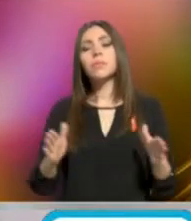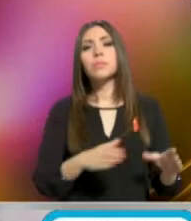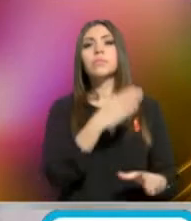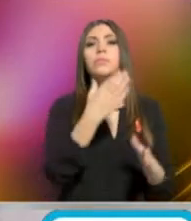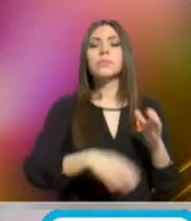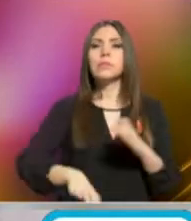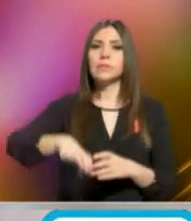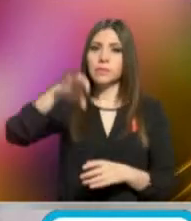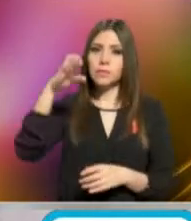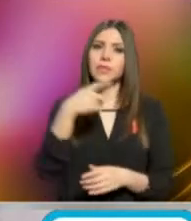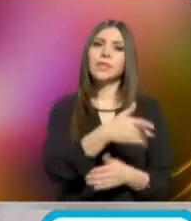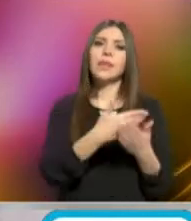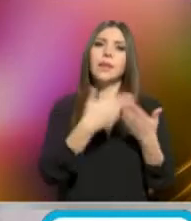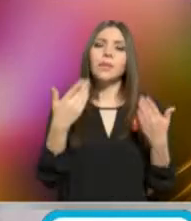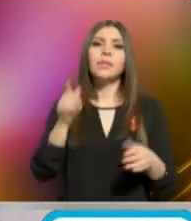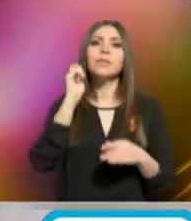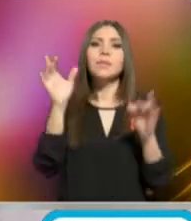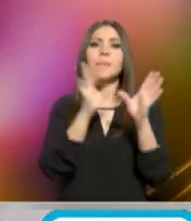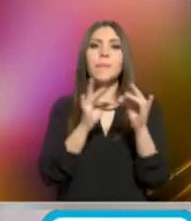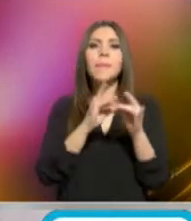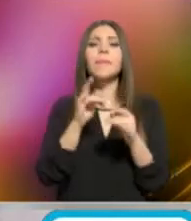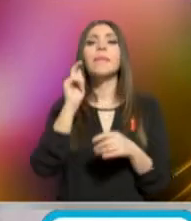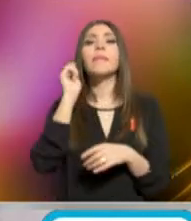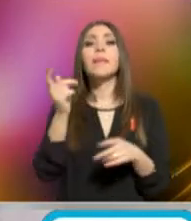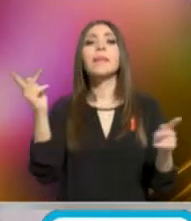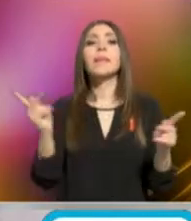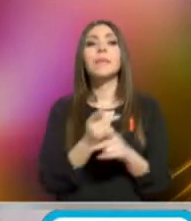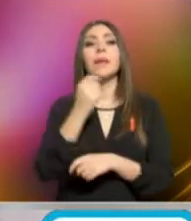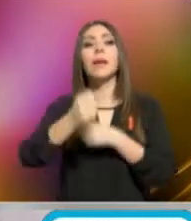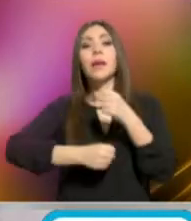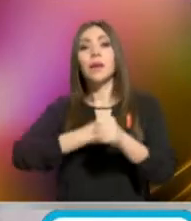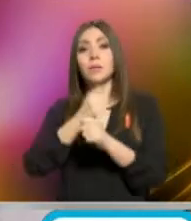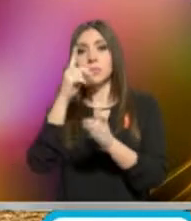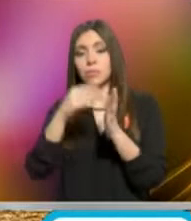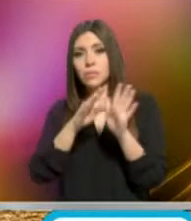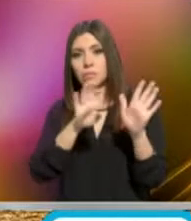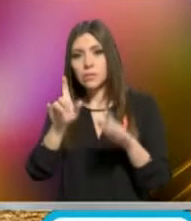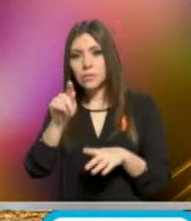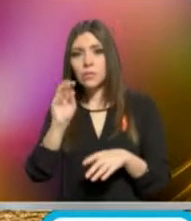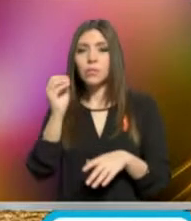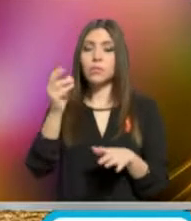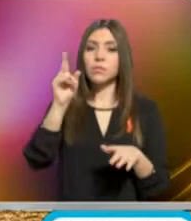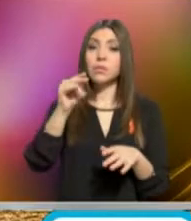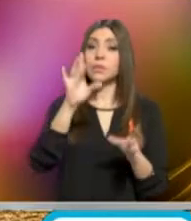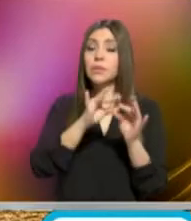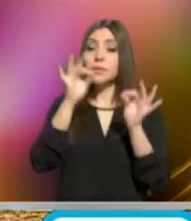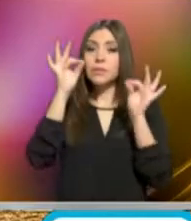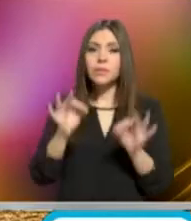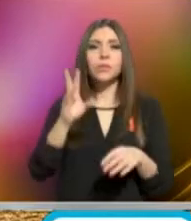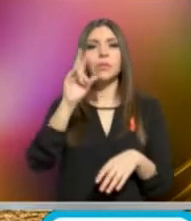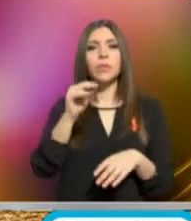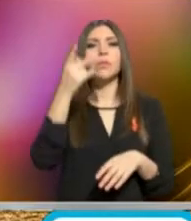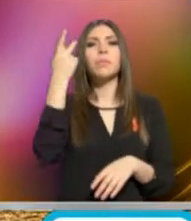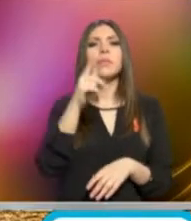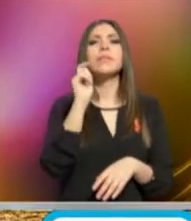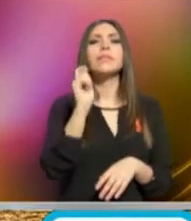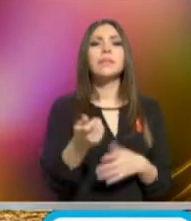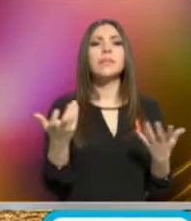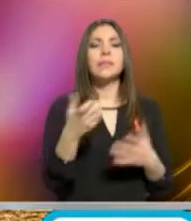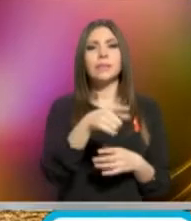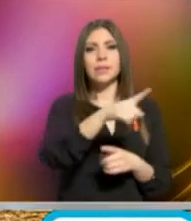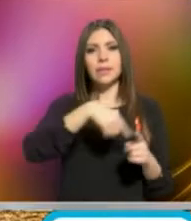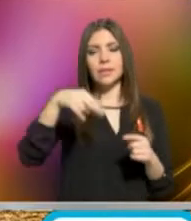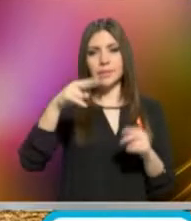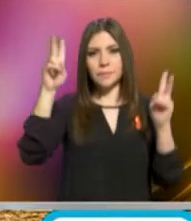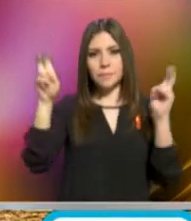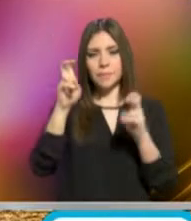No nos van a contar lo que ocurría en los 70 ni en los 80, habrá referencias, habrá un par de historias, pero lo que está haciendo en realidad Bellas de Noche